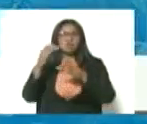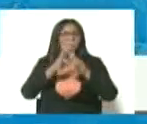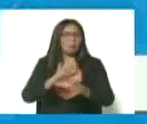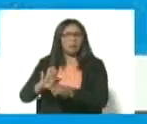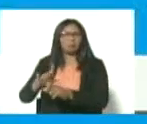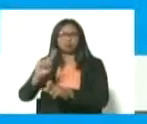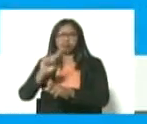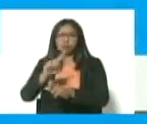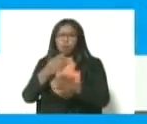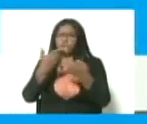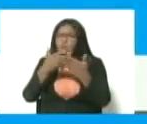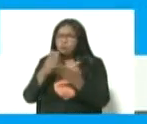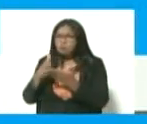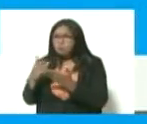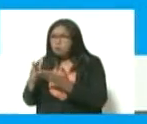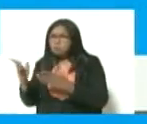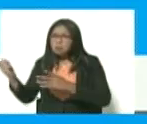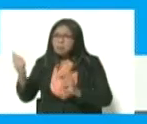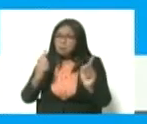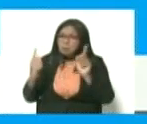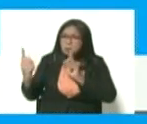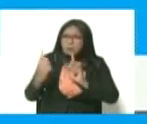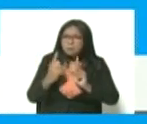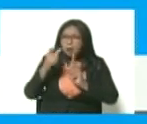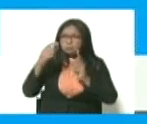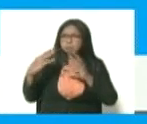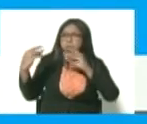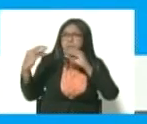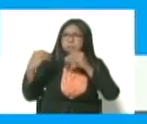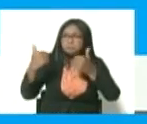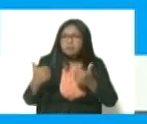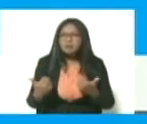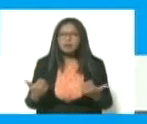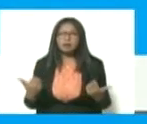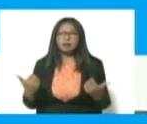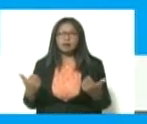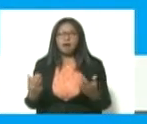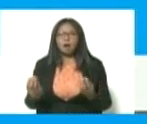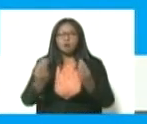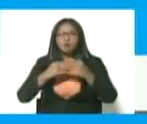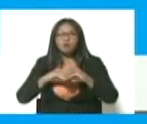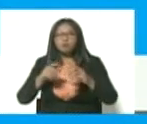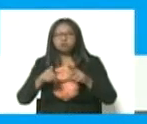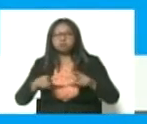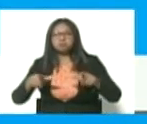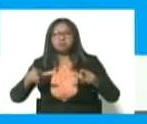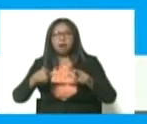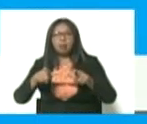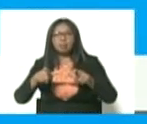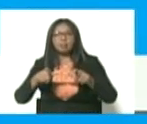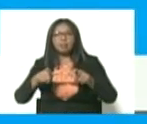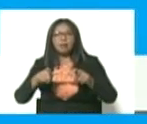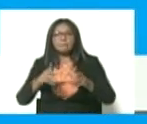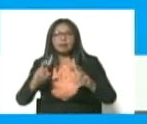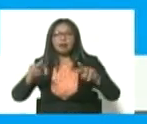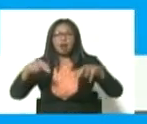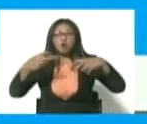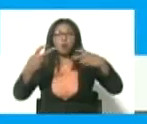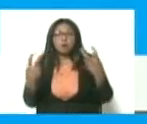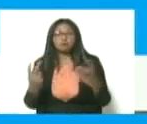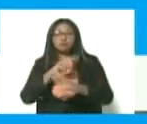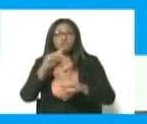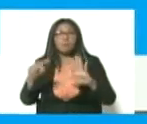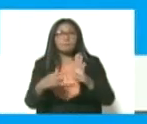tipo. La Asamblea Nacional ya ha constituido los órganos constitucionales para la renovación completa